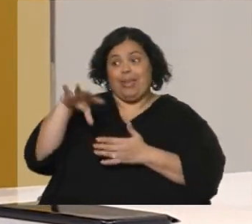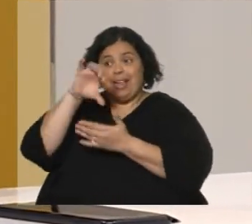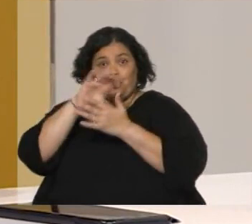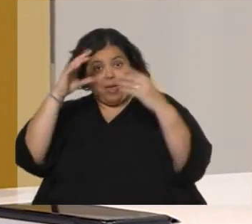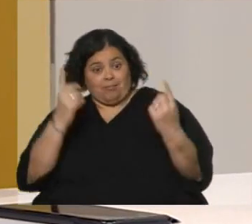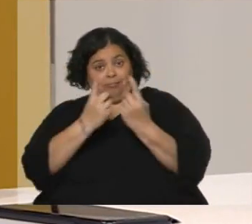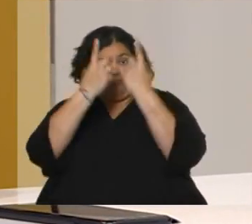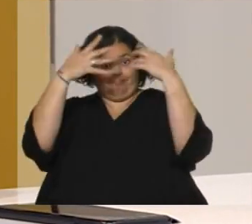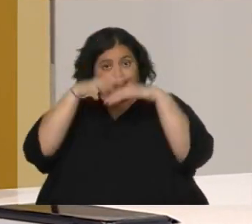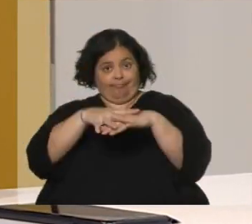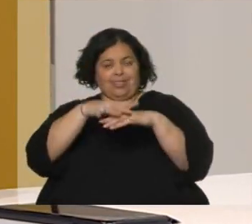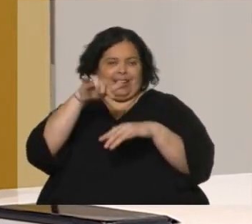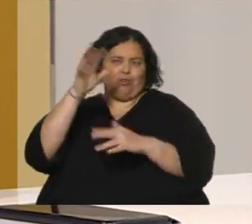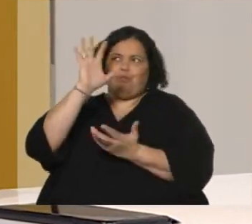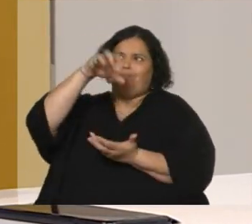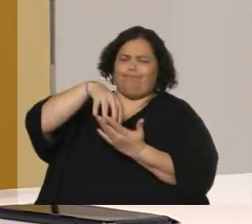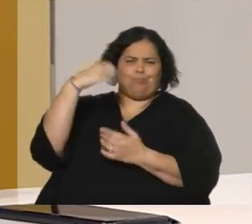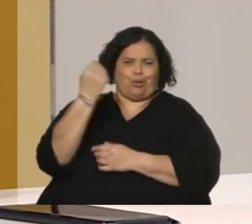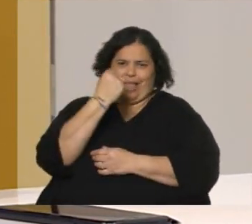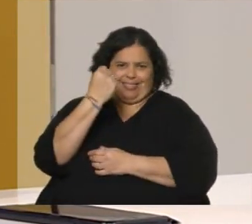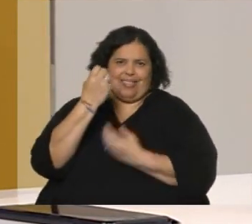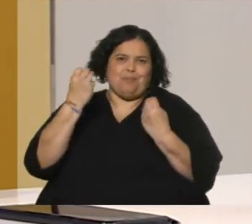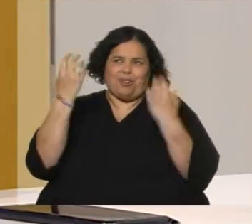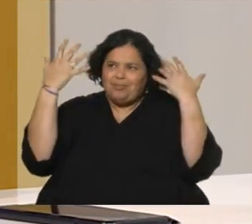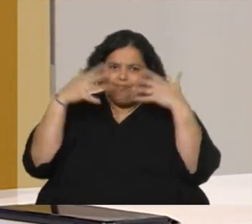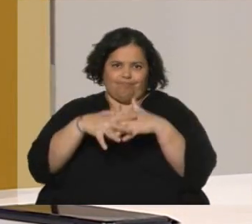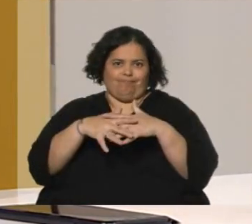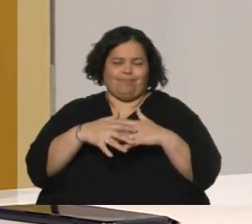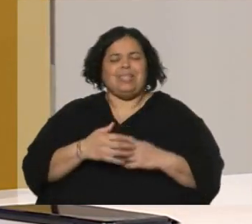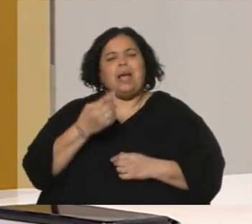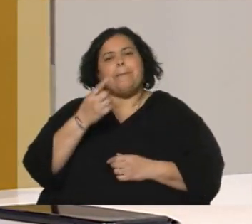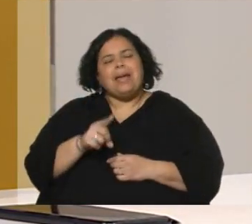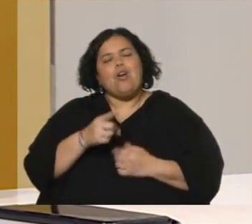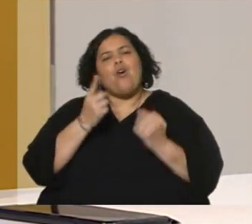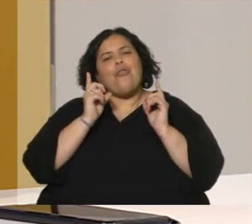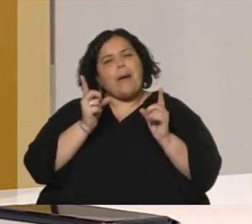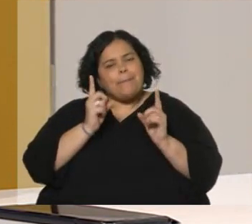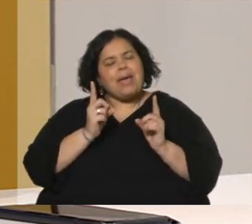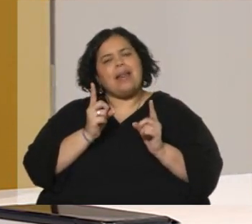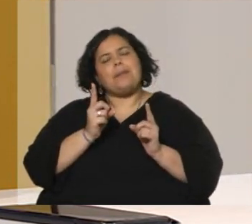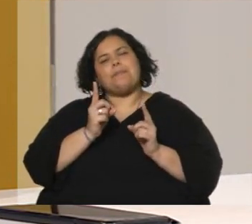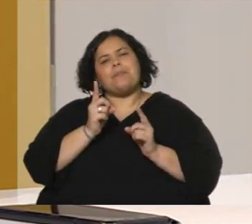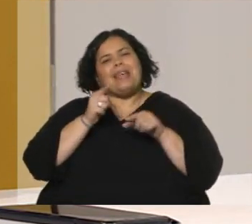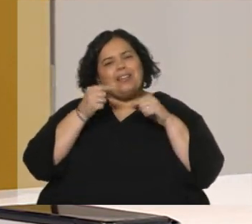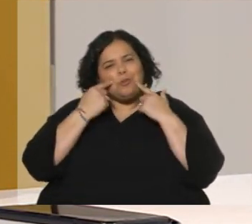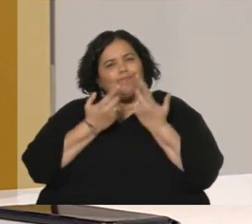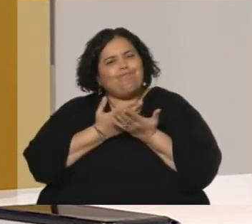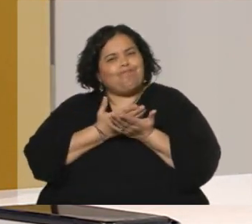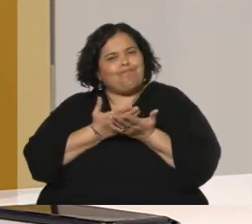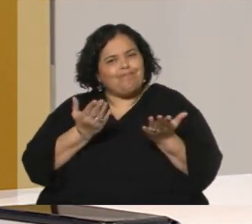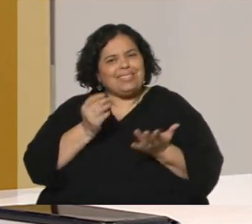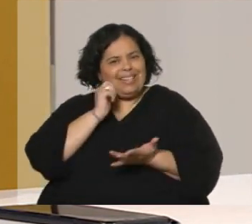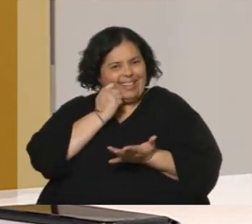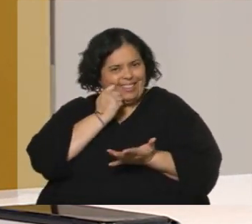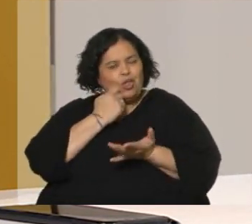punto este central en ese sentido Pero Más allá de todos los atractivos que tiene hay